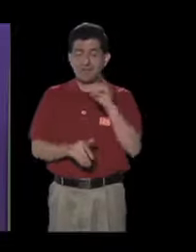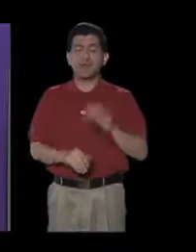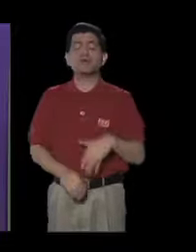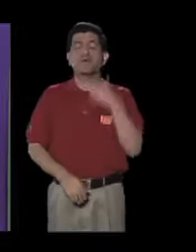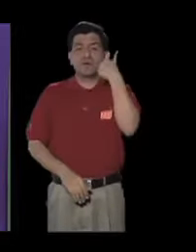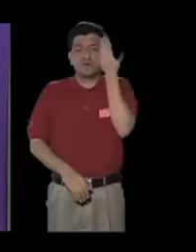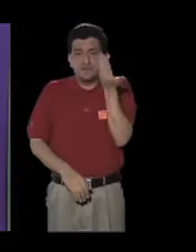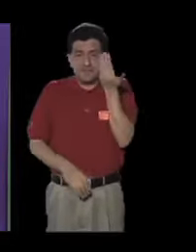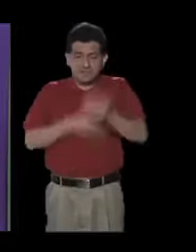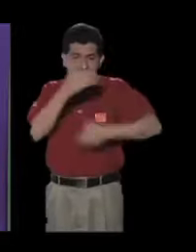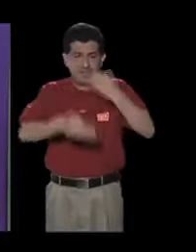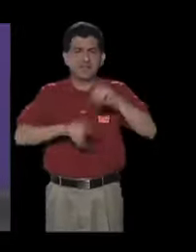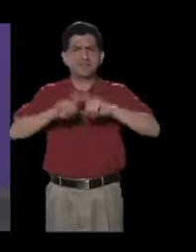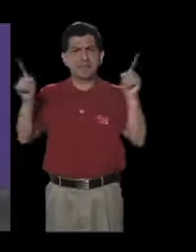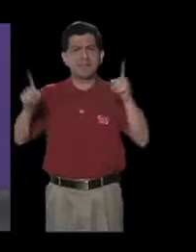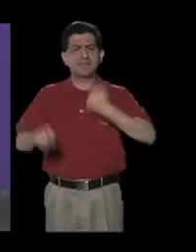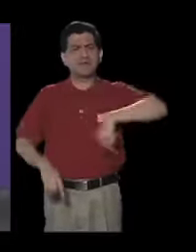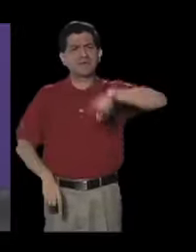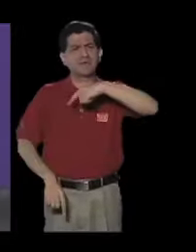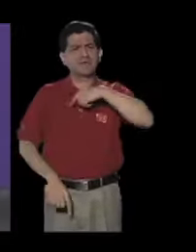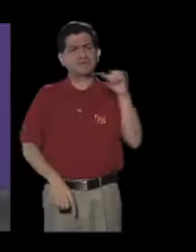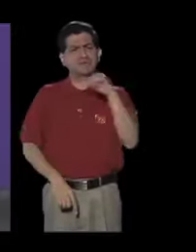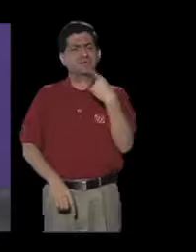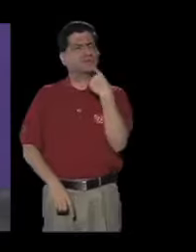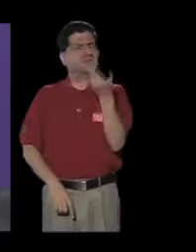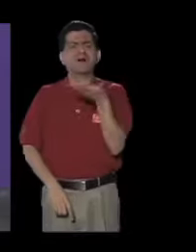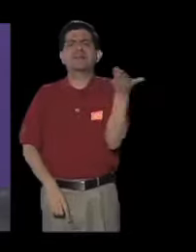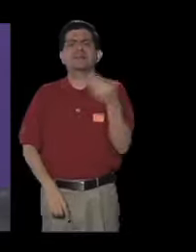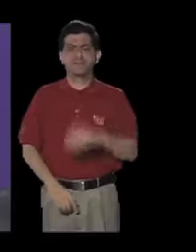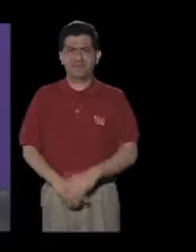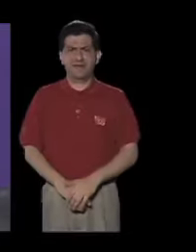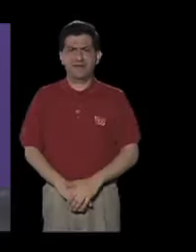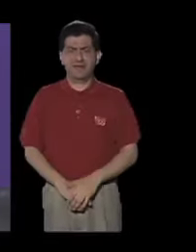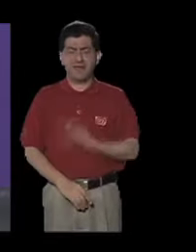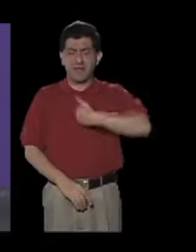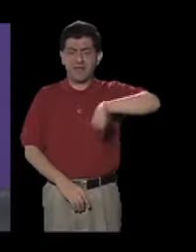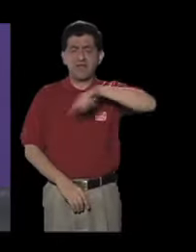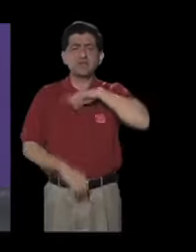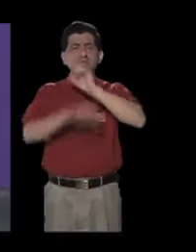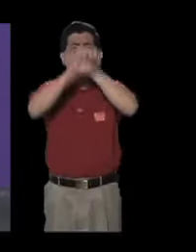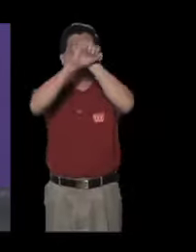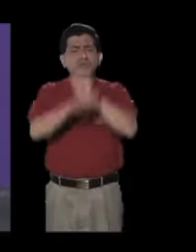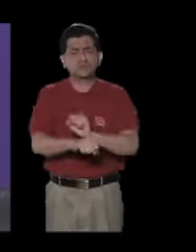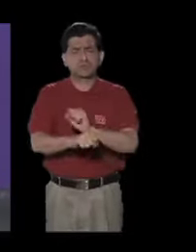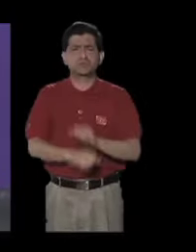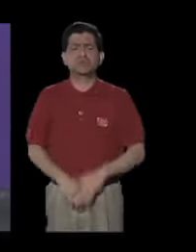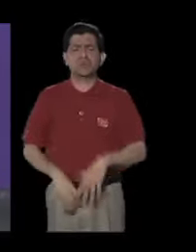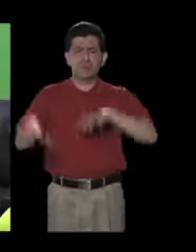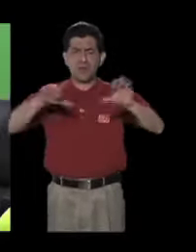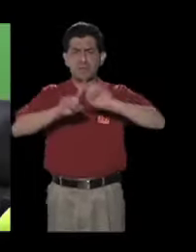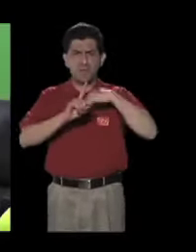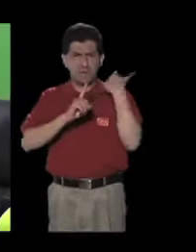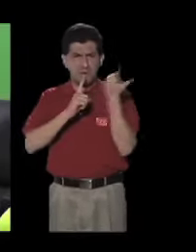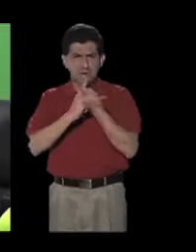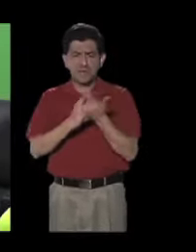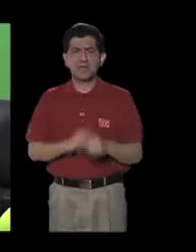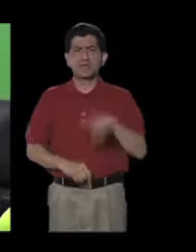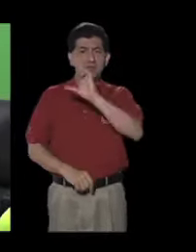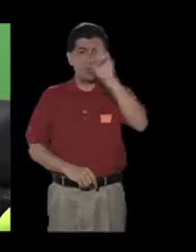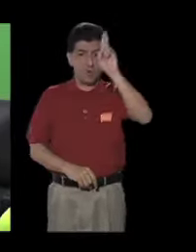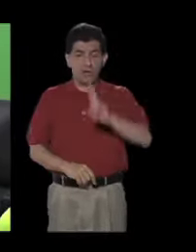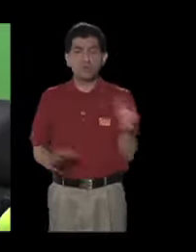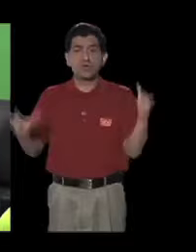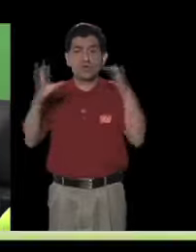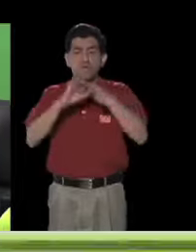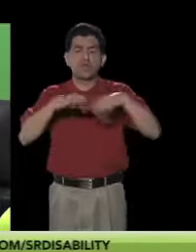herramienta, ¿verdad?, que también facilita. Pero ¿qué podríamos también mencionar, verdad? Porque estamos acostumbrados a que el movimiento social